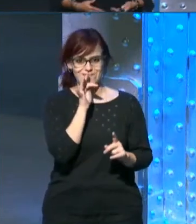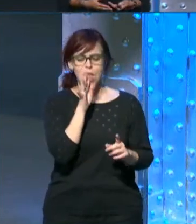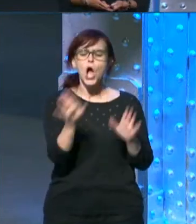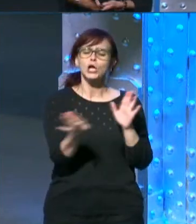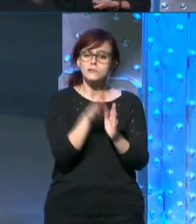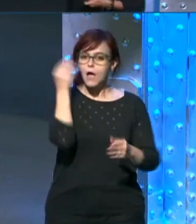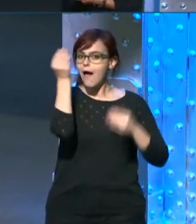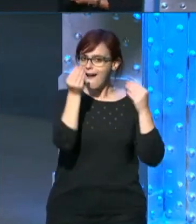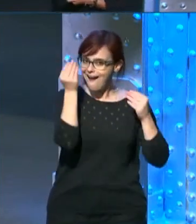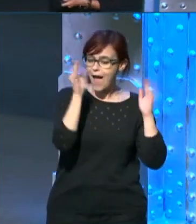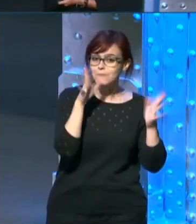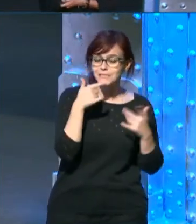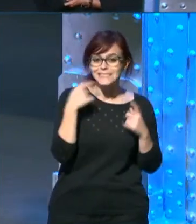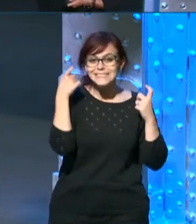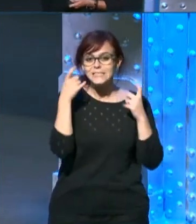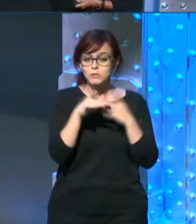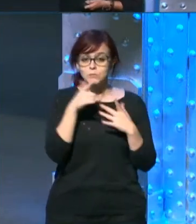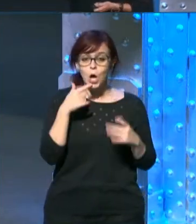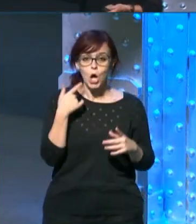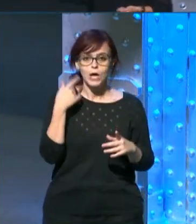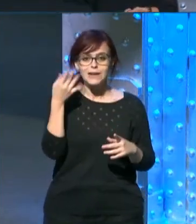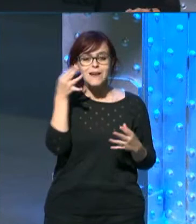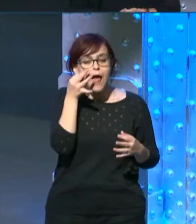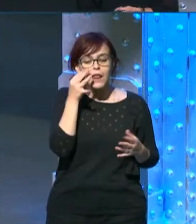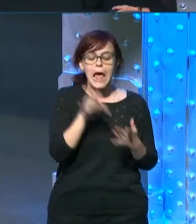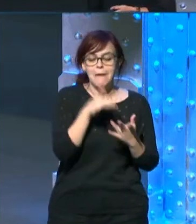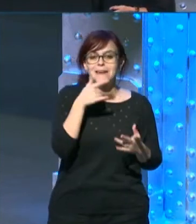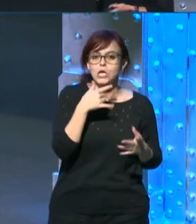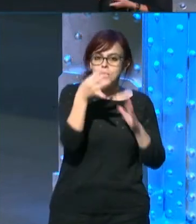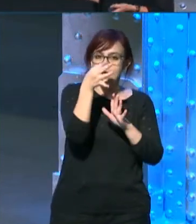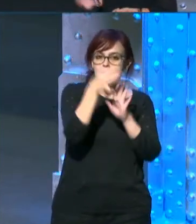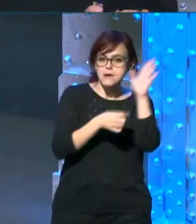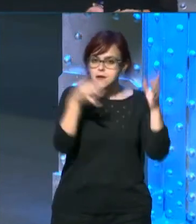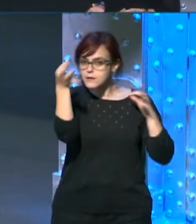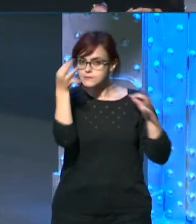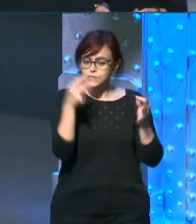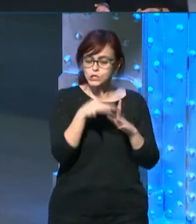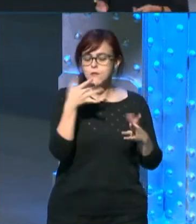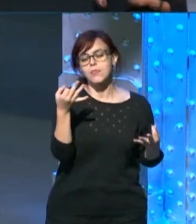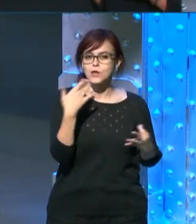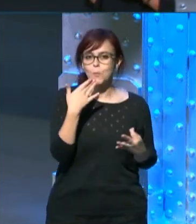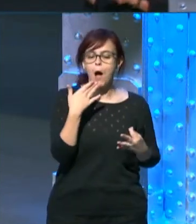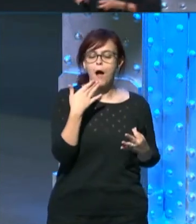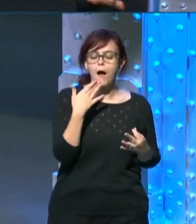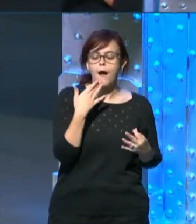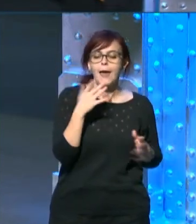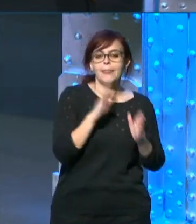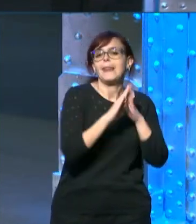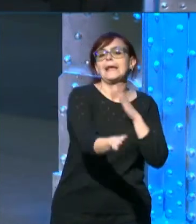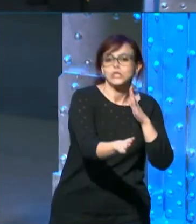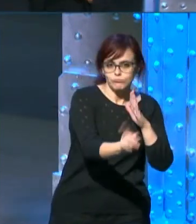seguimos avanzando. No podemos comernos los requisitos crudos aún. Tenemos que cocinarlos. No